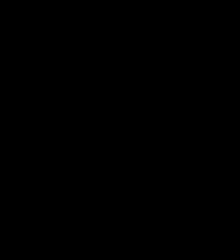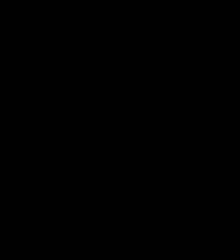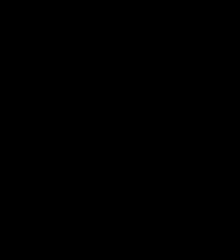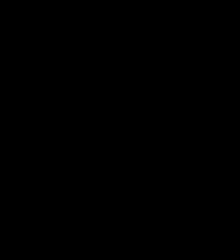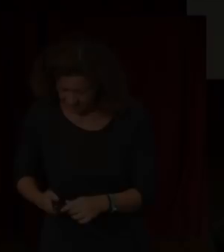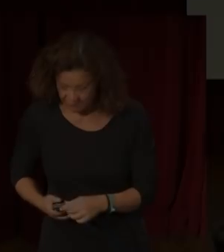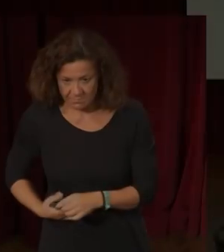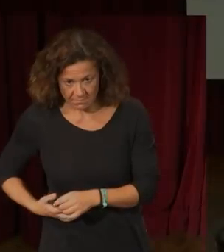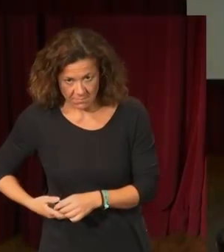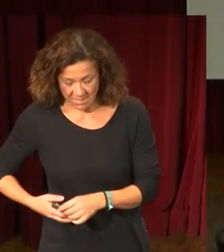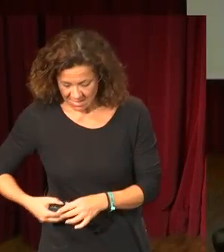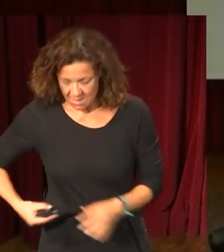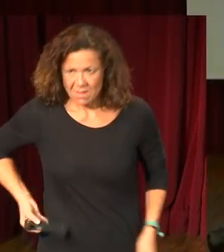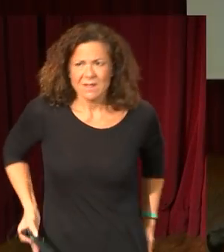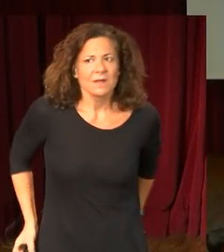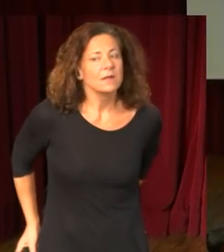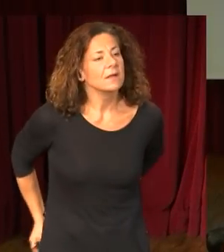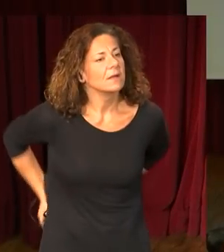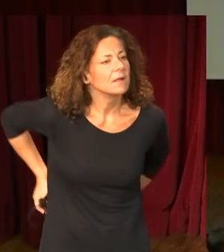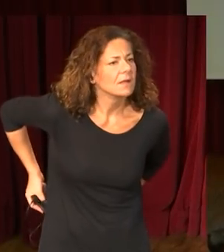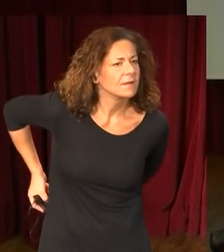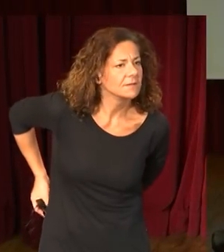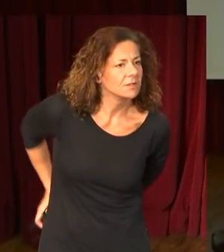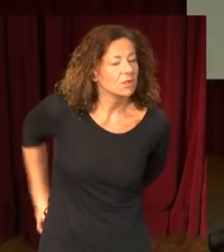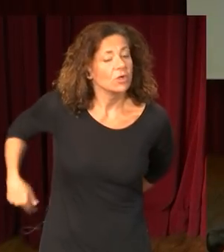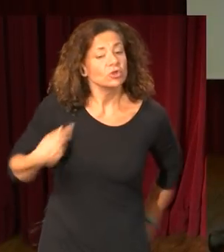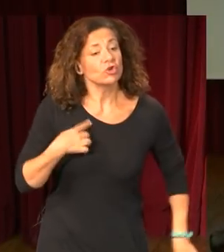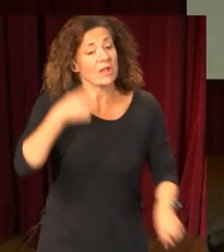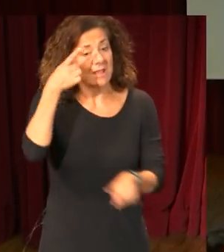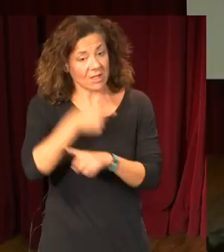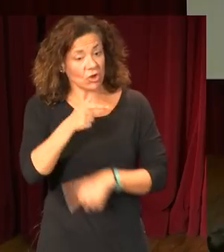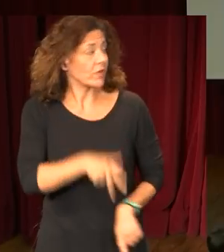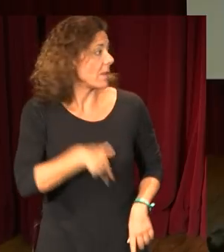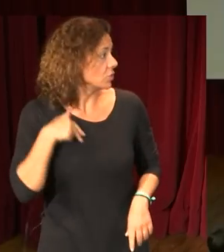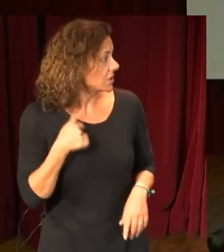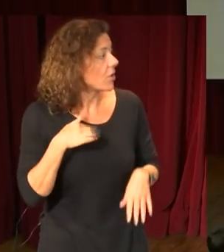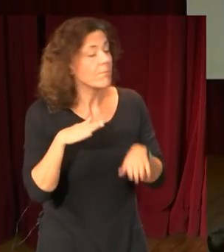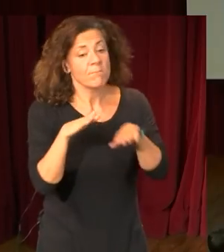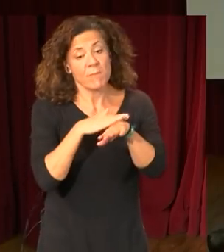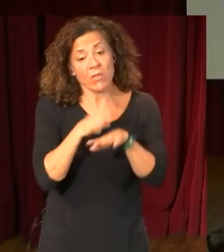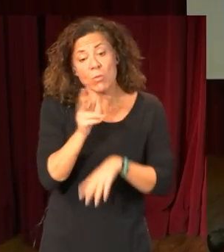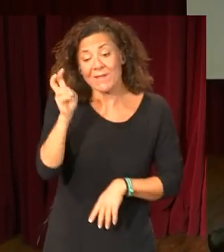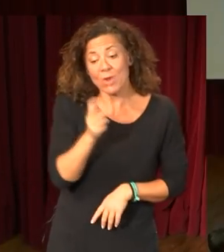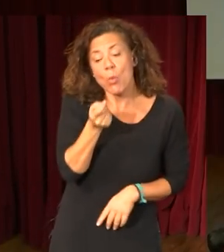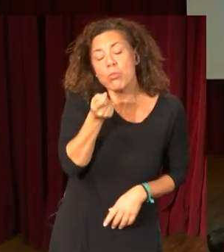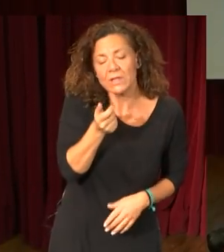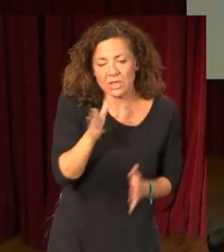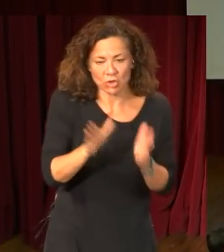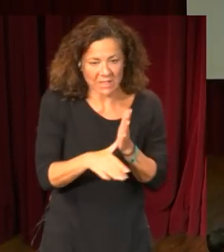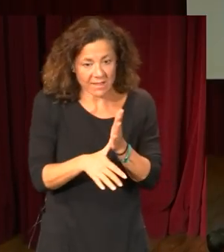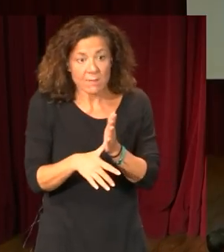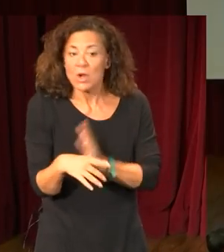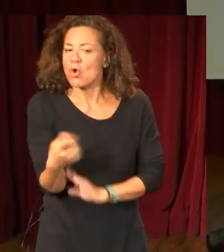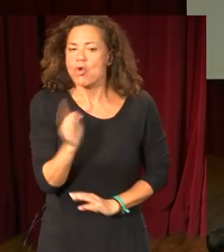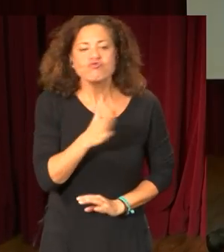disculpas tenía que llegar unos minutos tarde pero lo que no quería bajo ningún